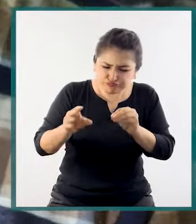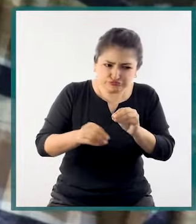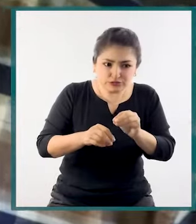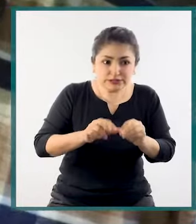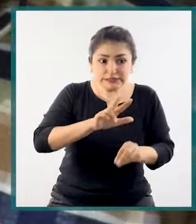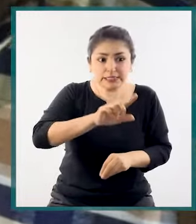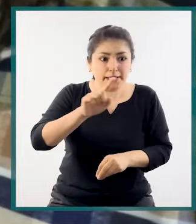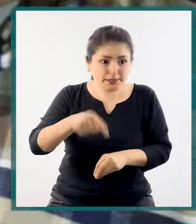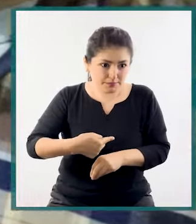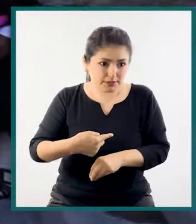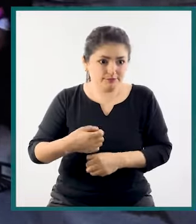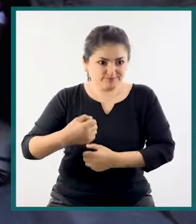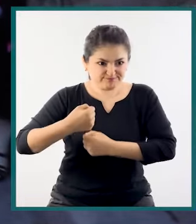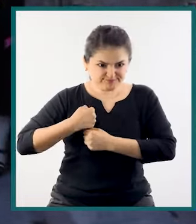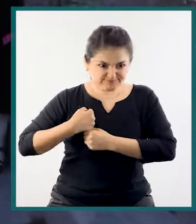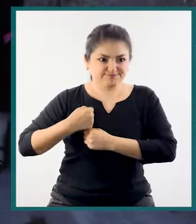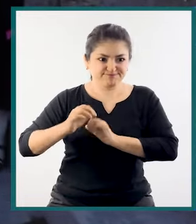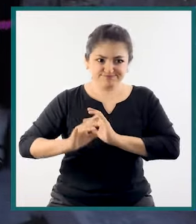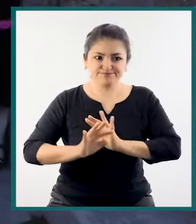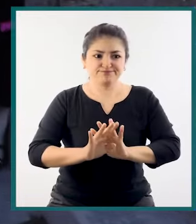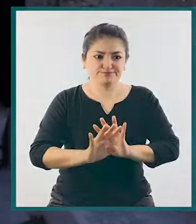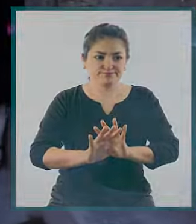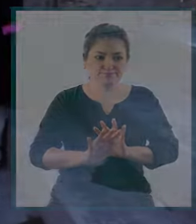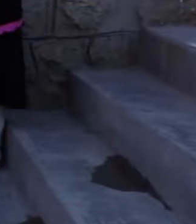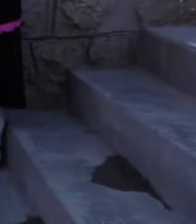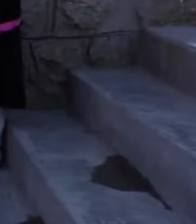a 3.000 soldados.